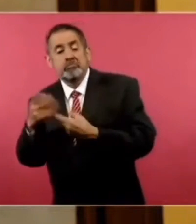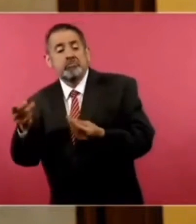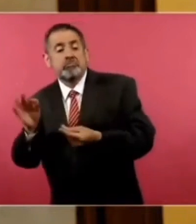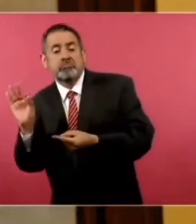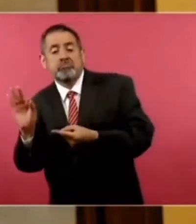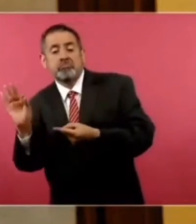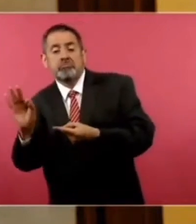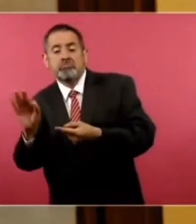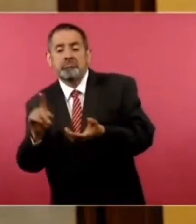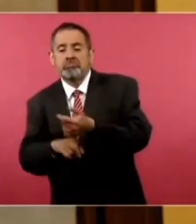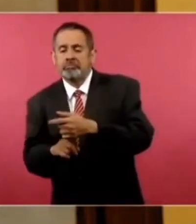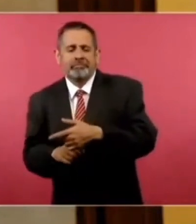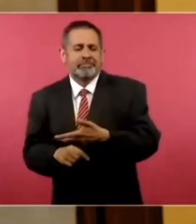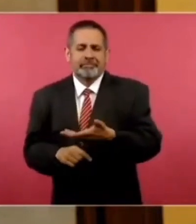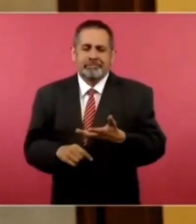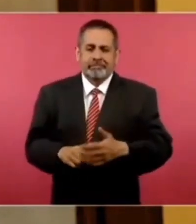gratuitos.